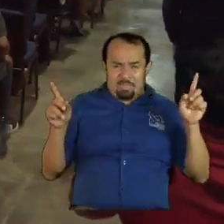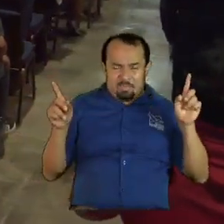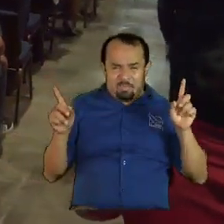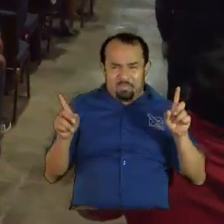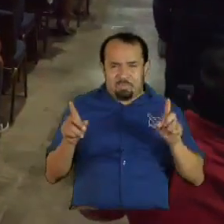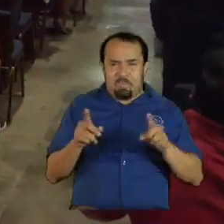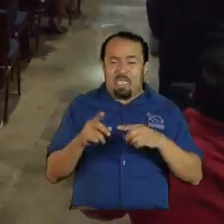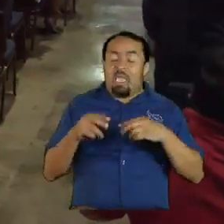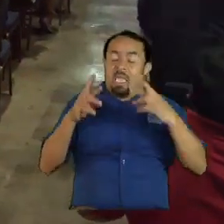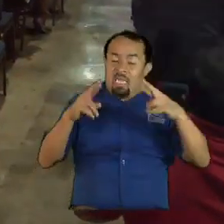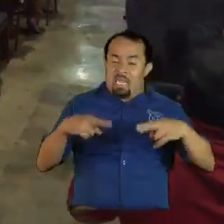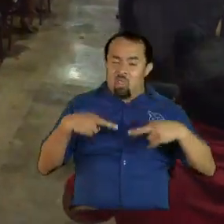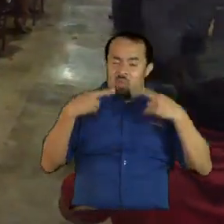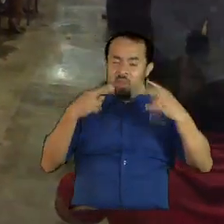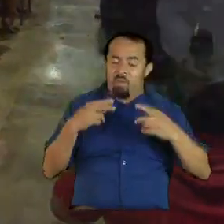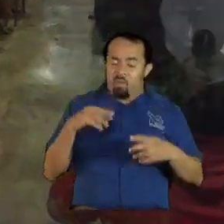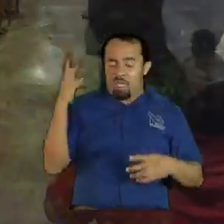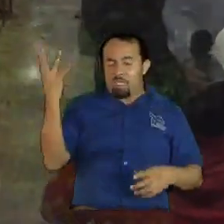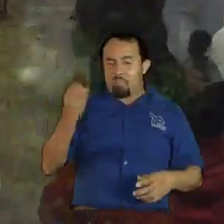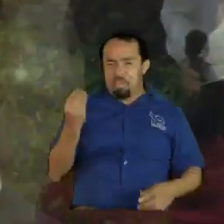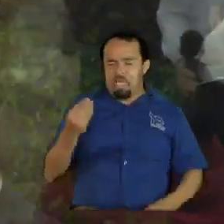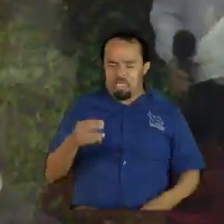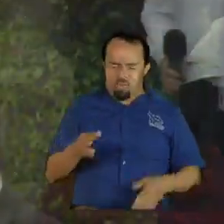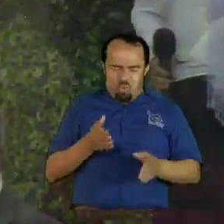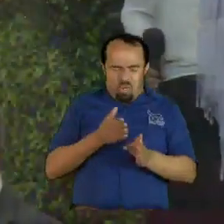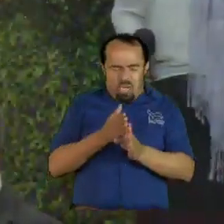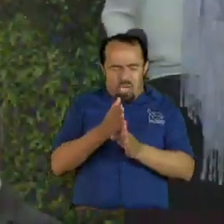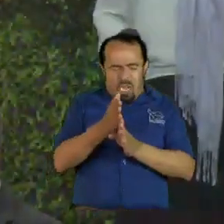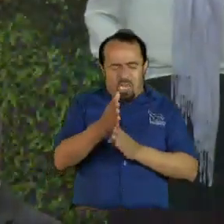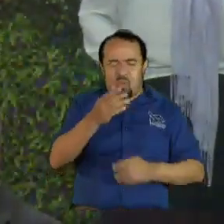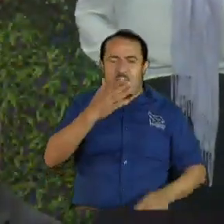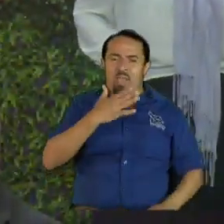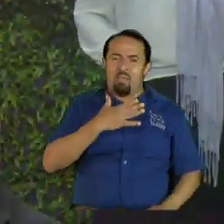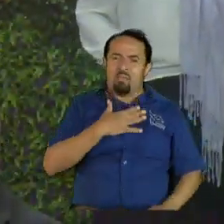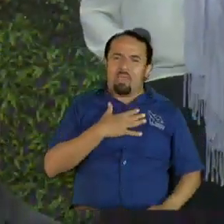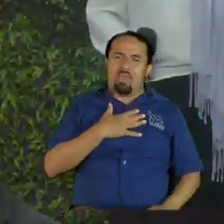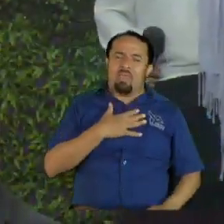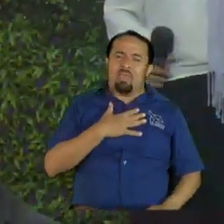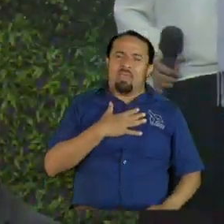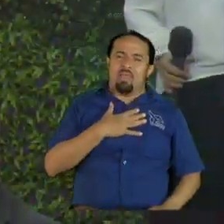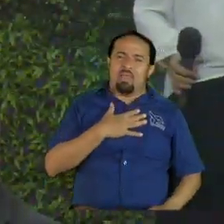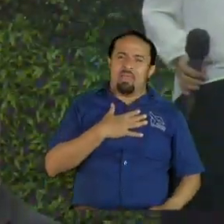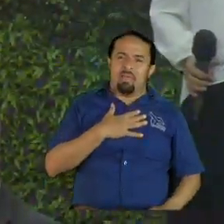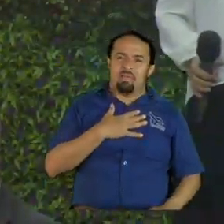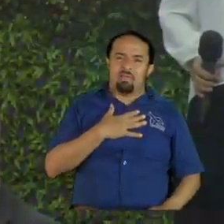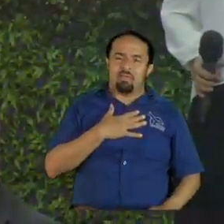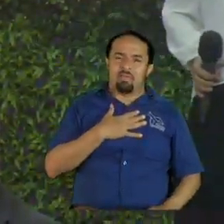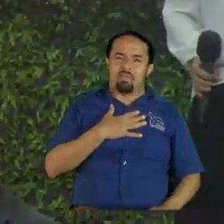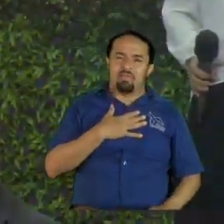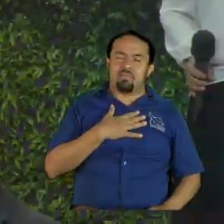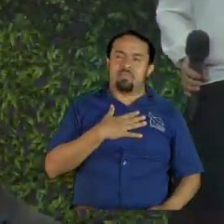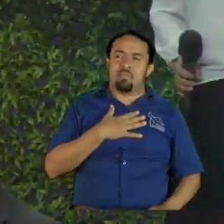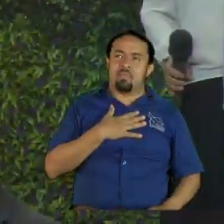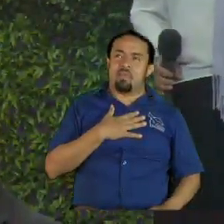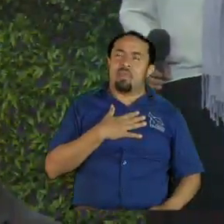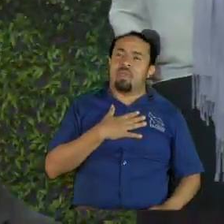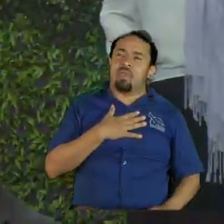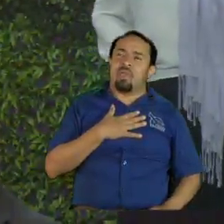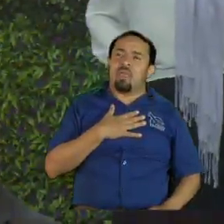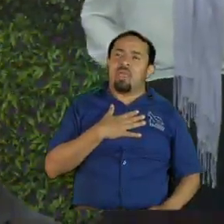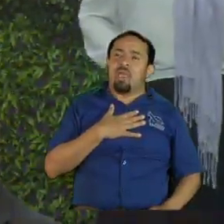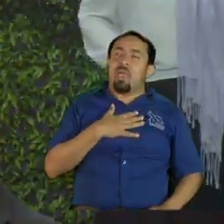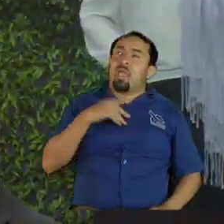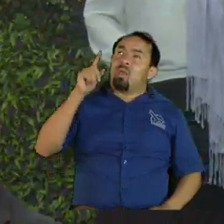corazón. Y renueva un espíritu recto en mí. Bendícenos.